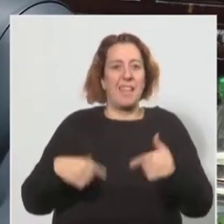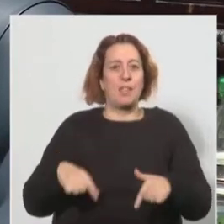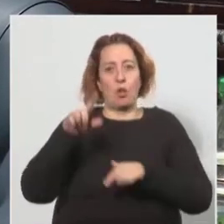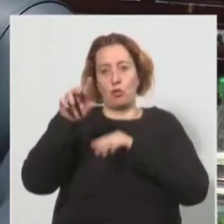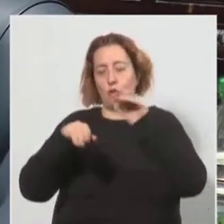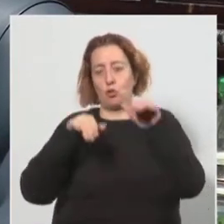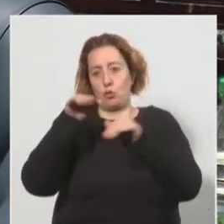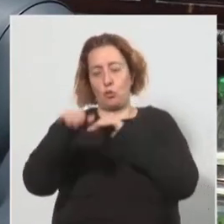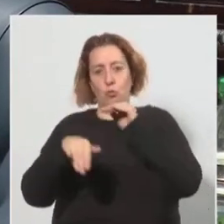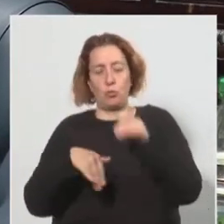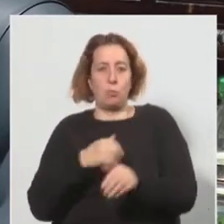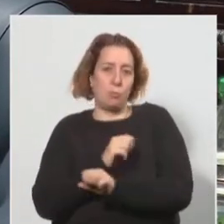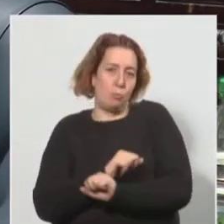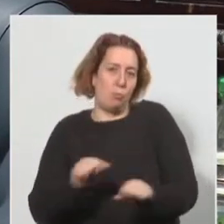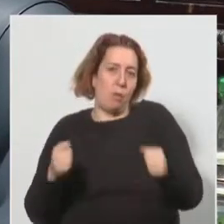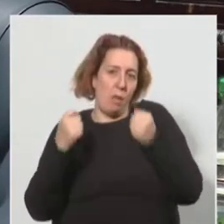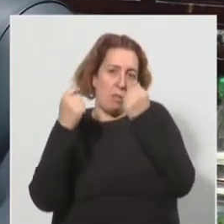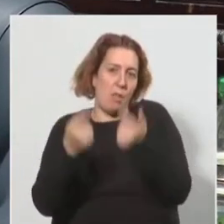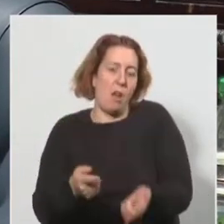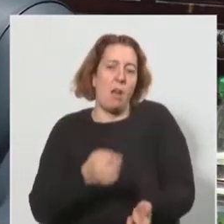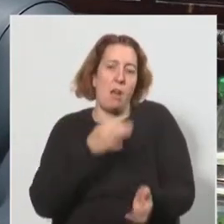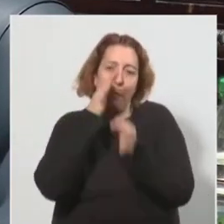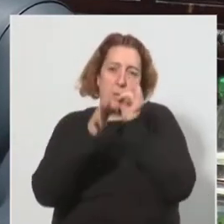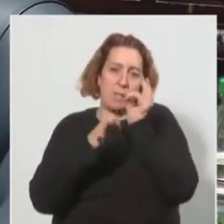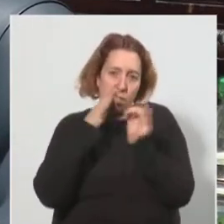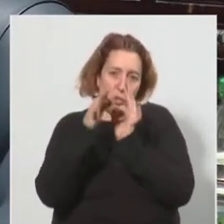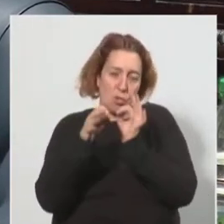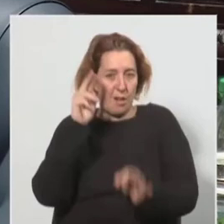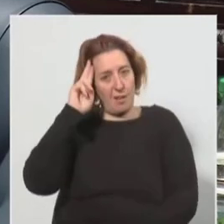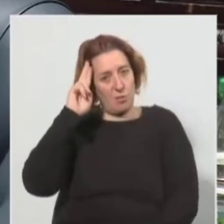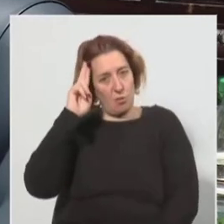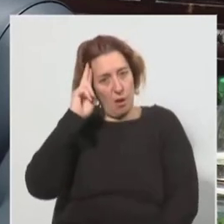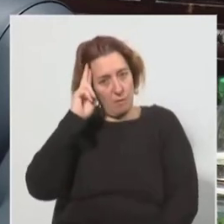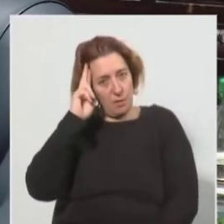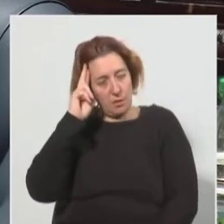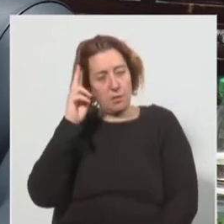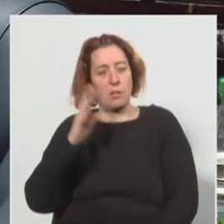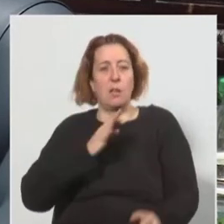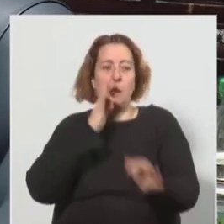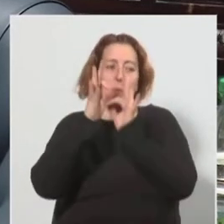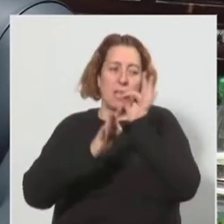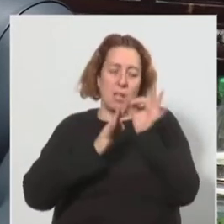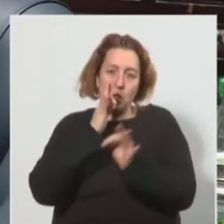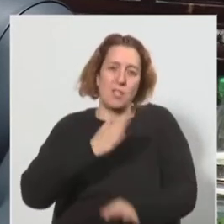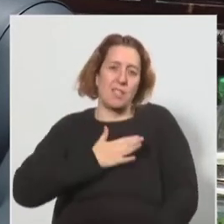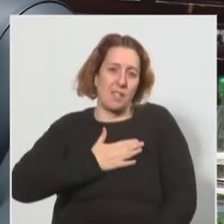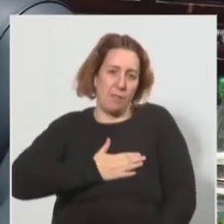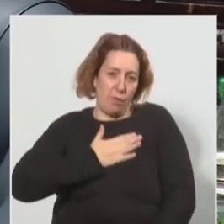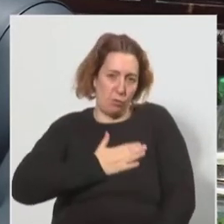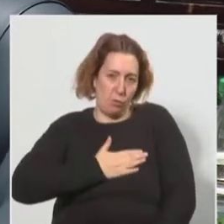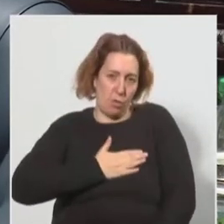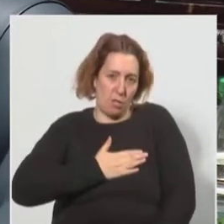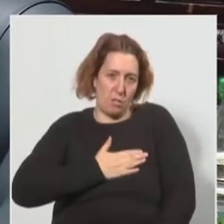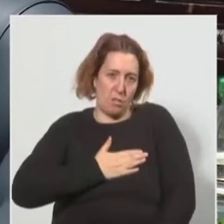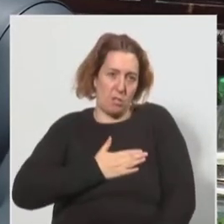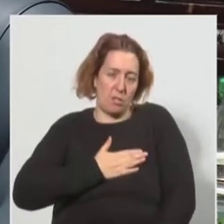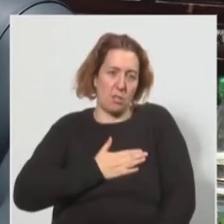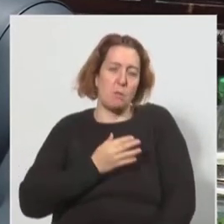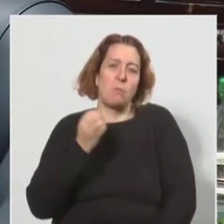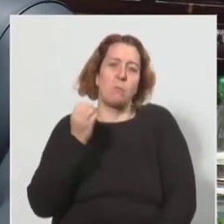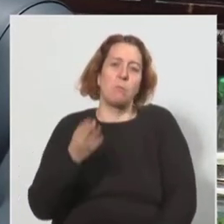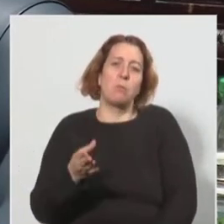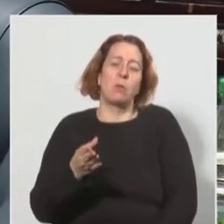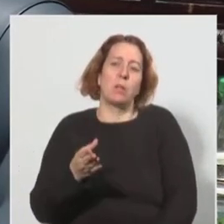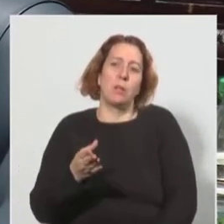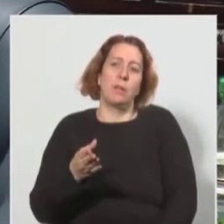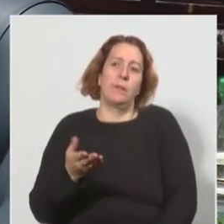convocados sean capaces de ofrecernos explicaciones razonables, explicaciones satisfactorias, porque lo que